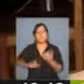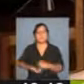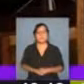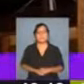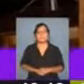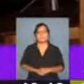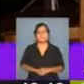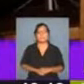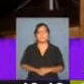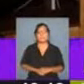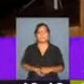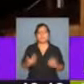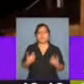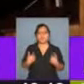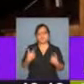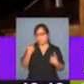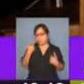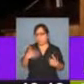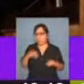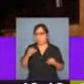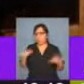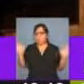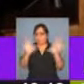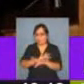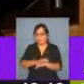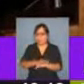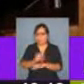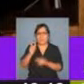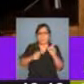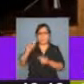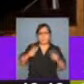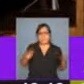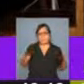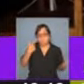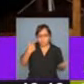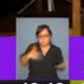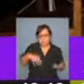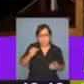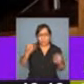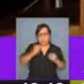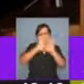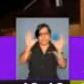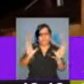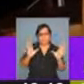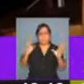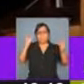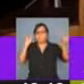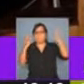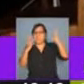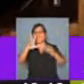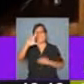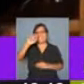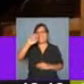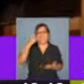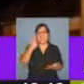veo que hay una confusión en la comunicación y la gente en general, digamos, no ve el detalle, porque Milei anunció 30